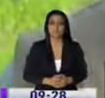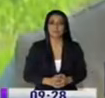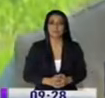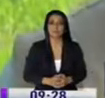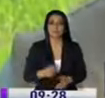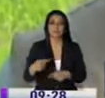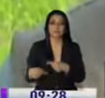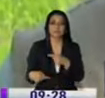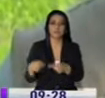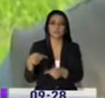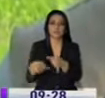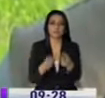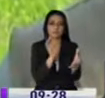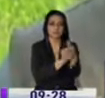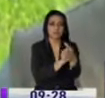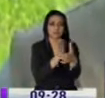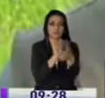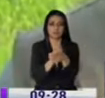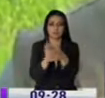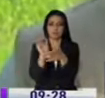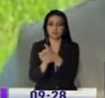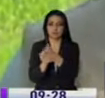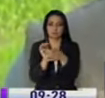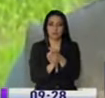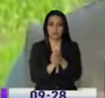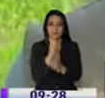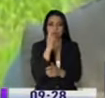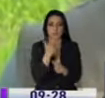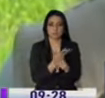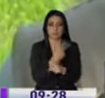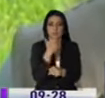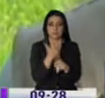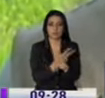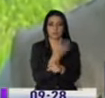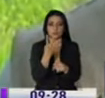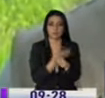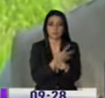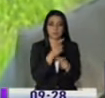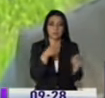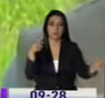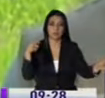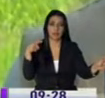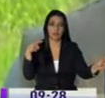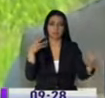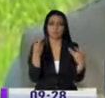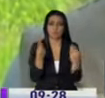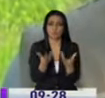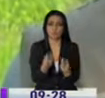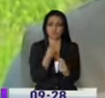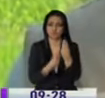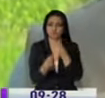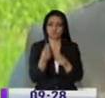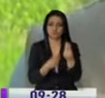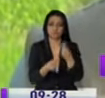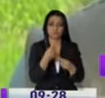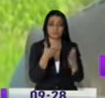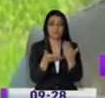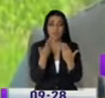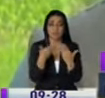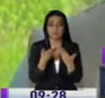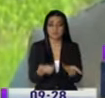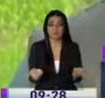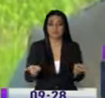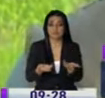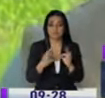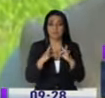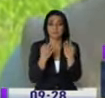por tradición casarse con 2 o 3 mujeres, por el tema de cacería, que había abundancia y todo eso, y era fácil mantener